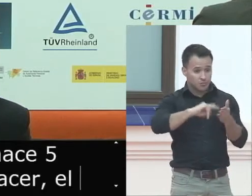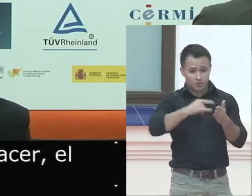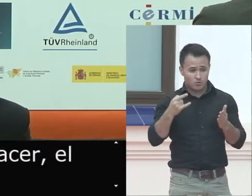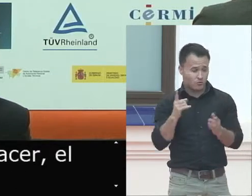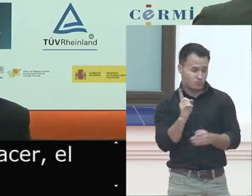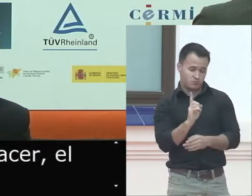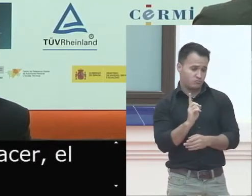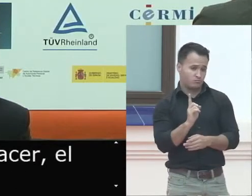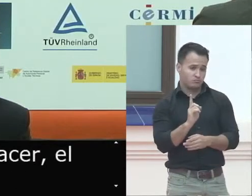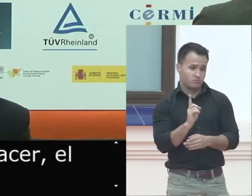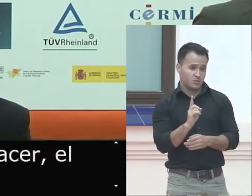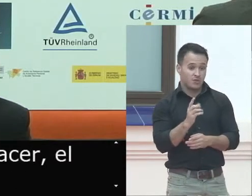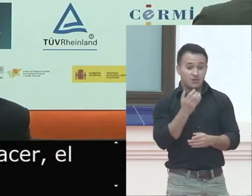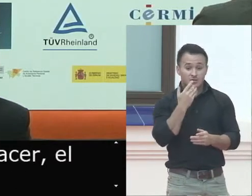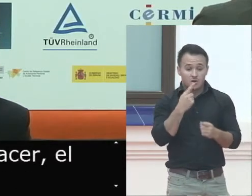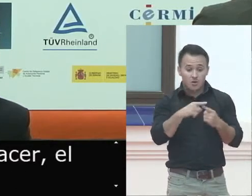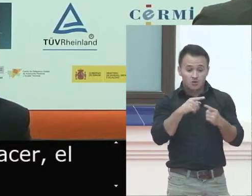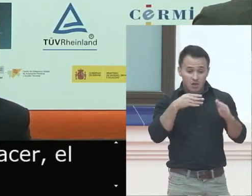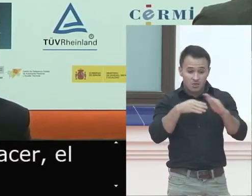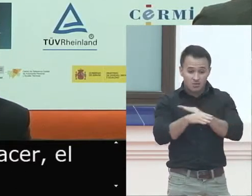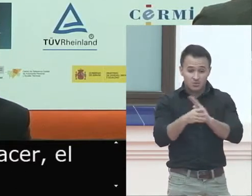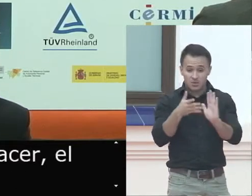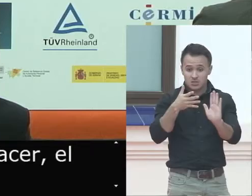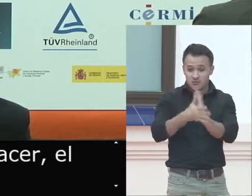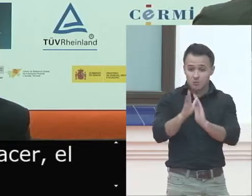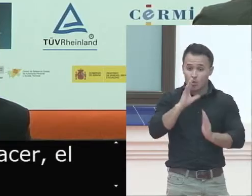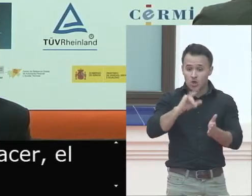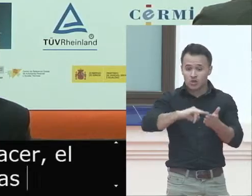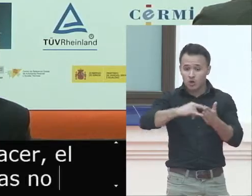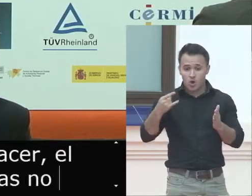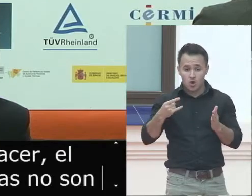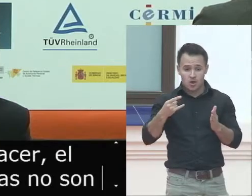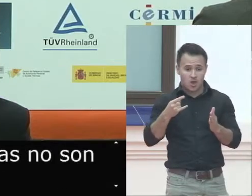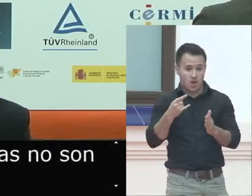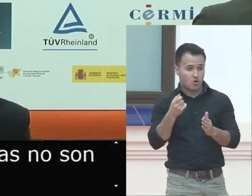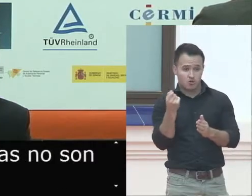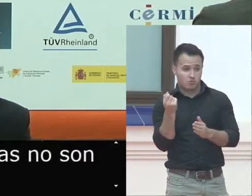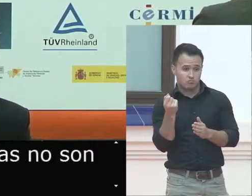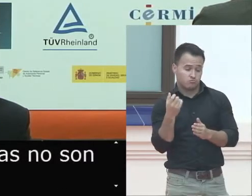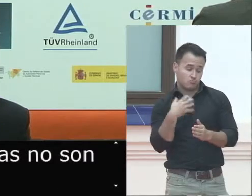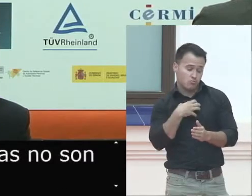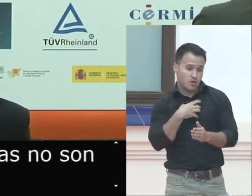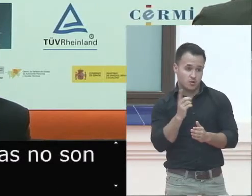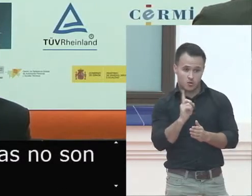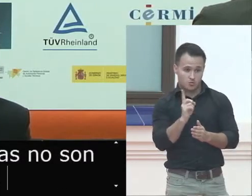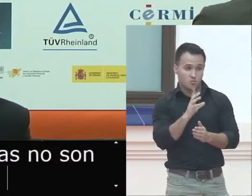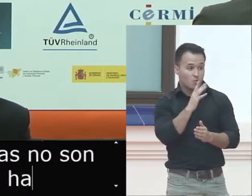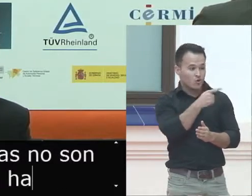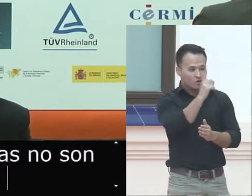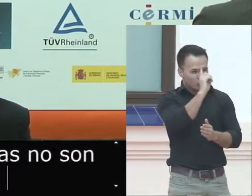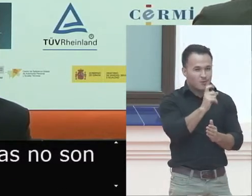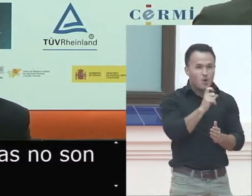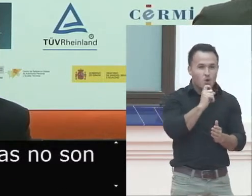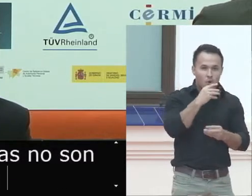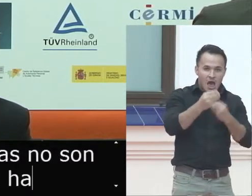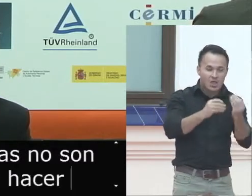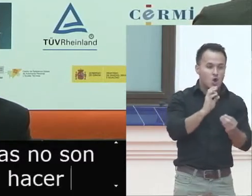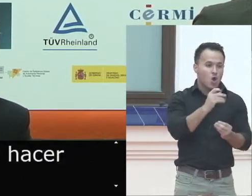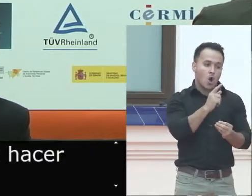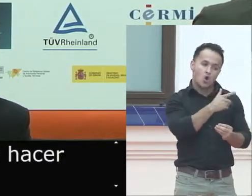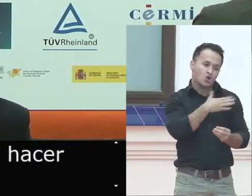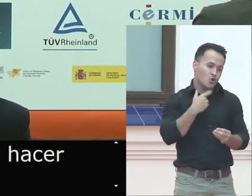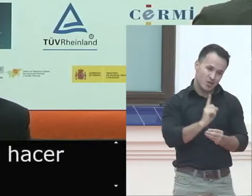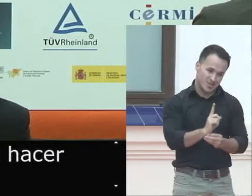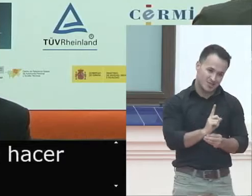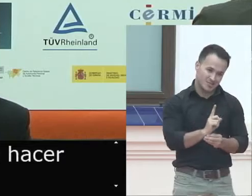no son accesibles, no es porque no se puedan hacer más accesibles, a veces porque o no se conocen cómo hacerlas accesibles o simplemente no se quiere porque hay